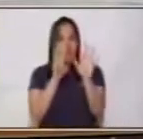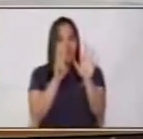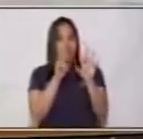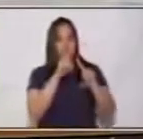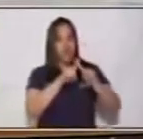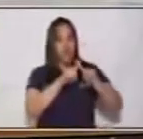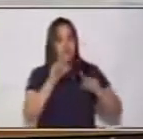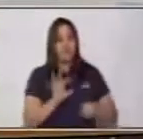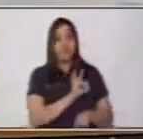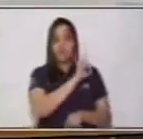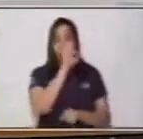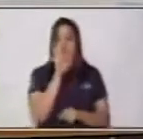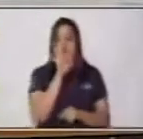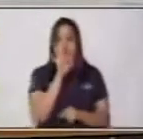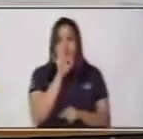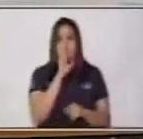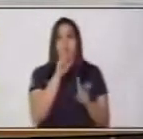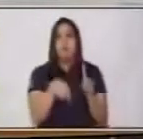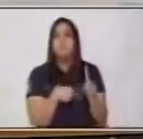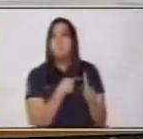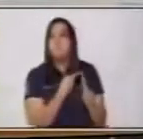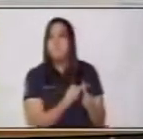al cubo más